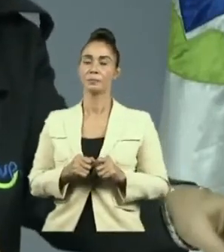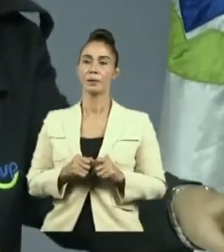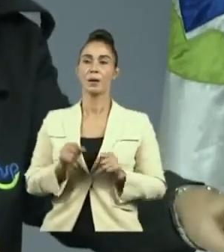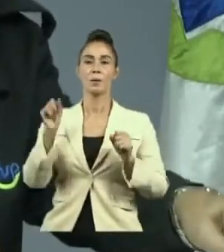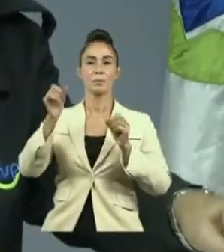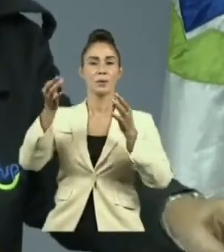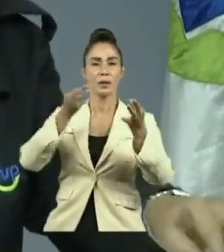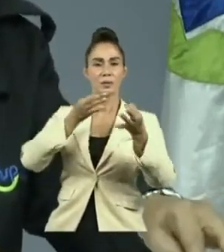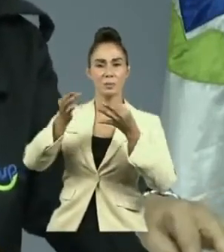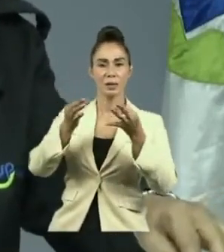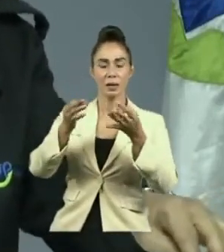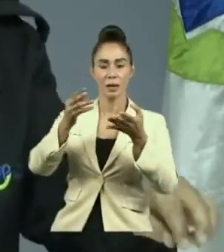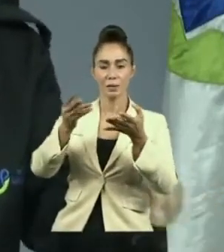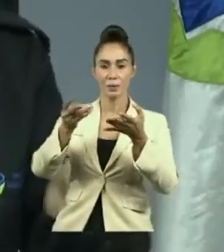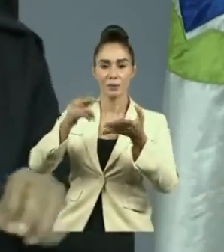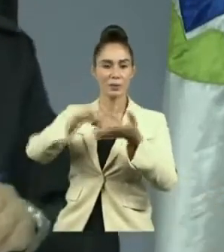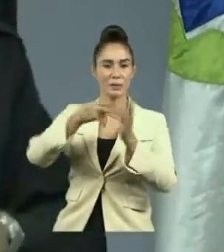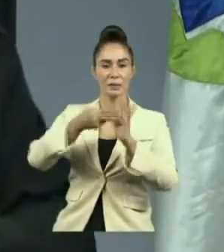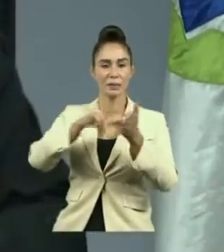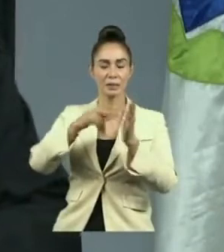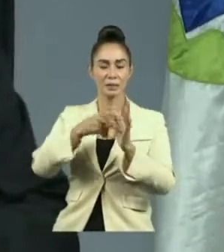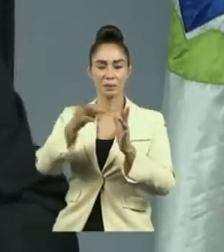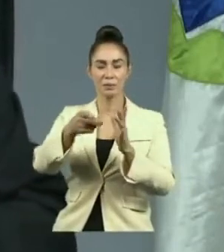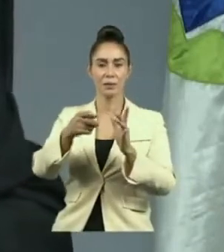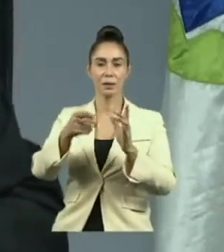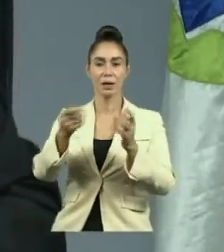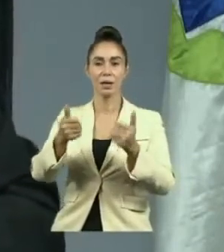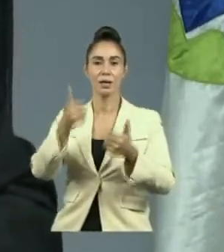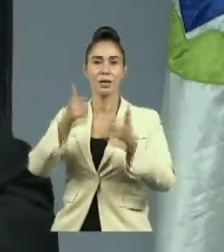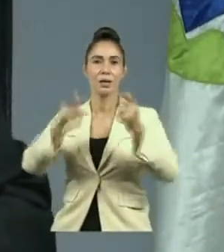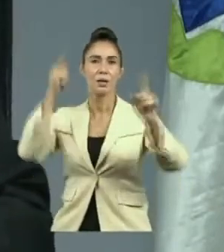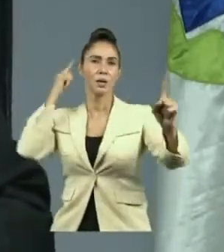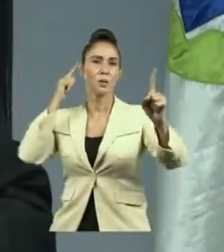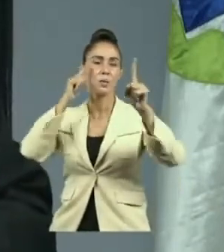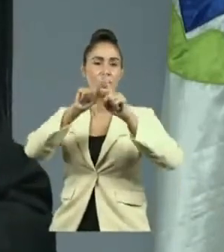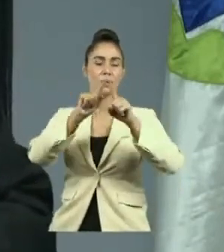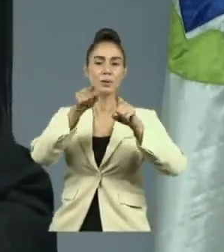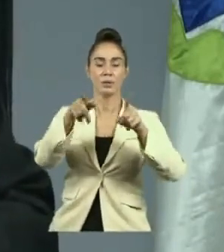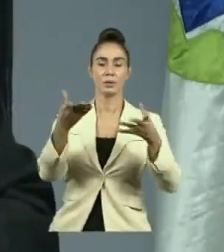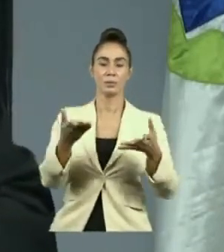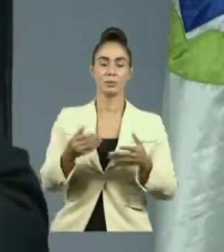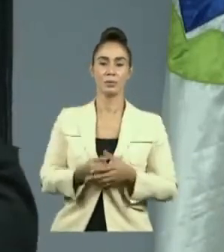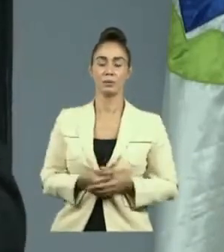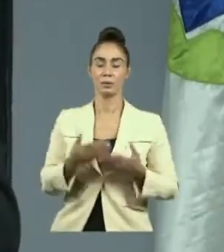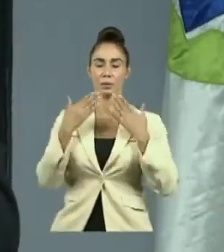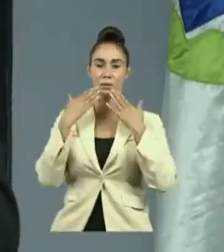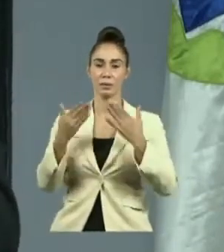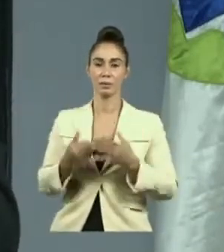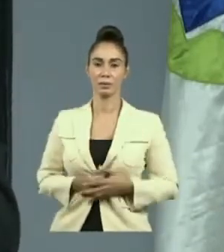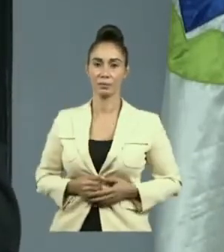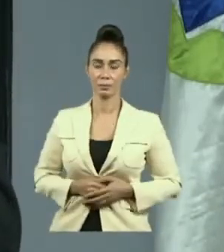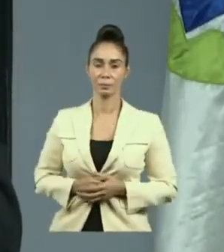explicarnos en qué consiste esta medición y cuáles objetivos se persiguen con la realización de la misma gracias